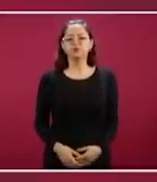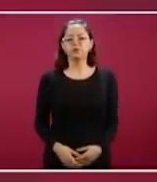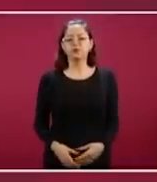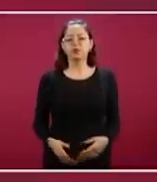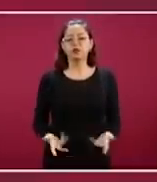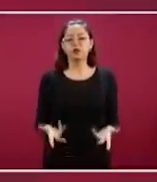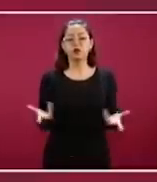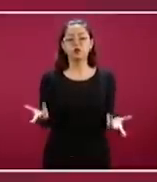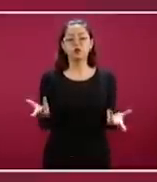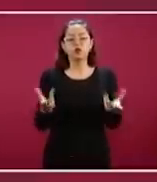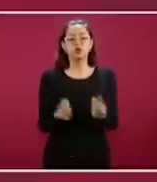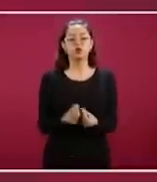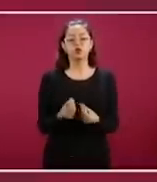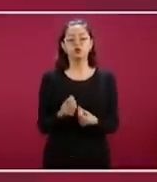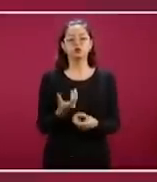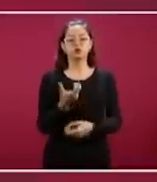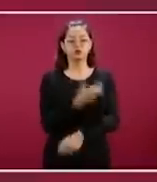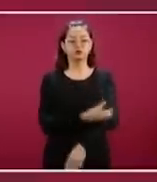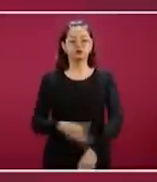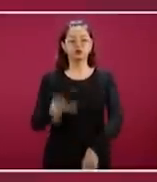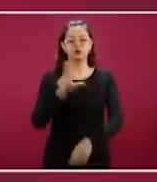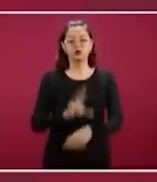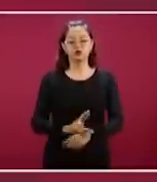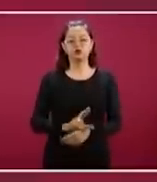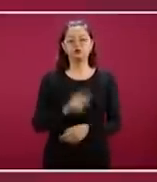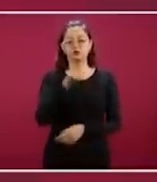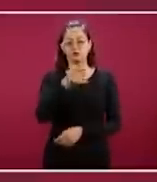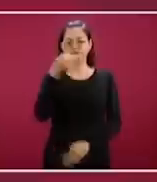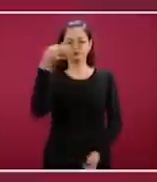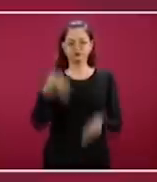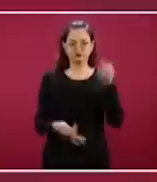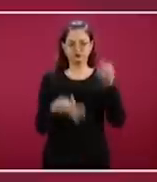Esto en coordinación con las fiscalías